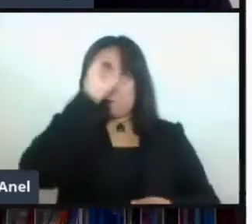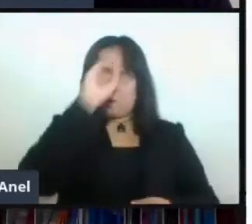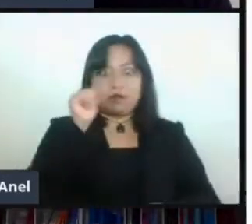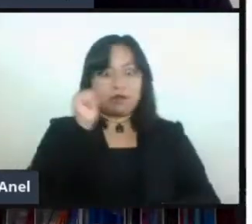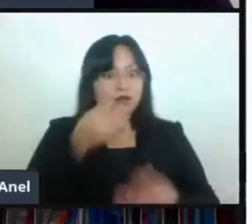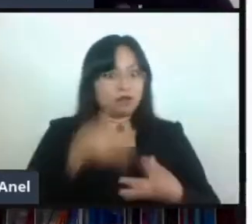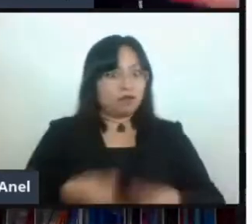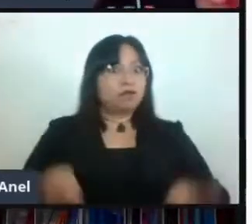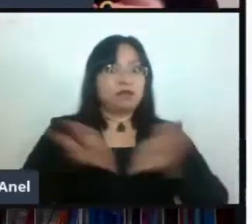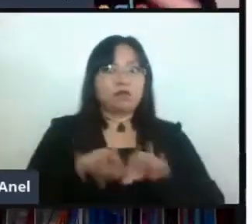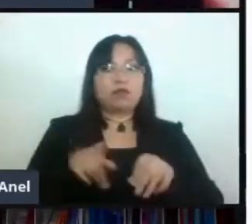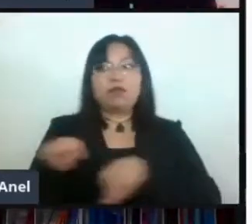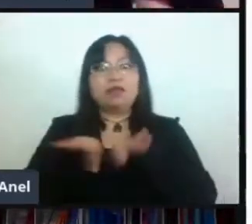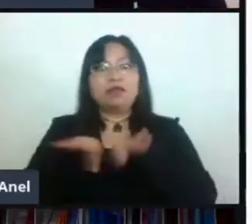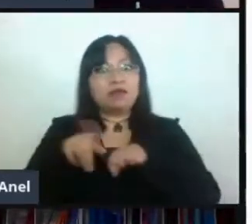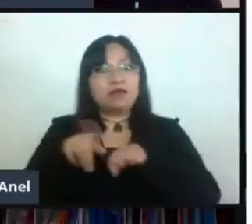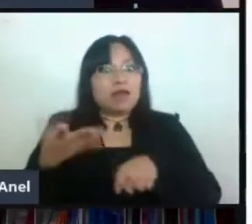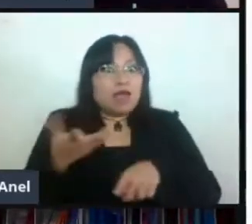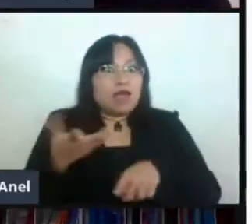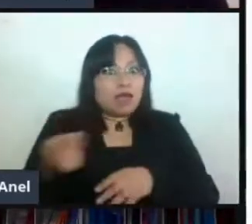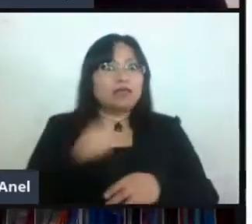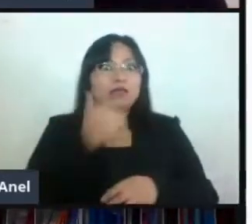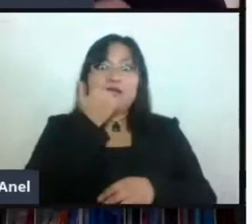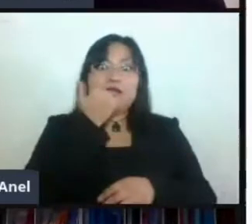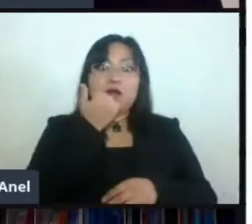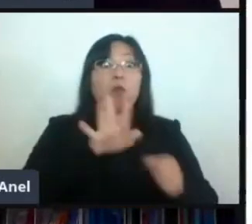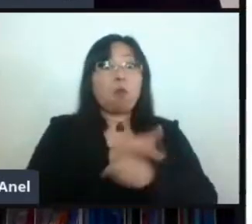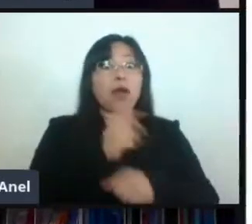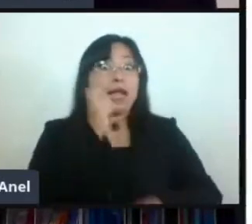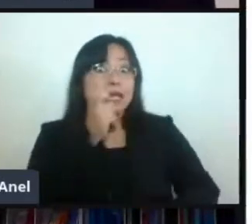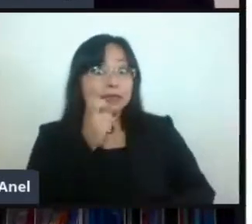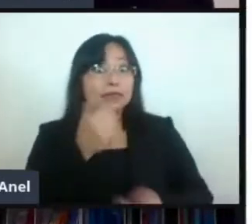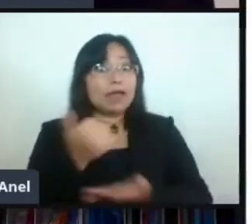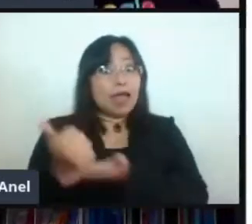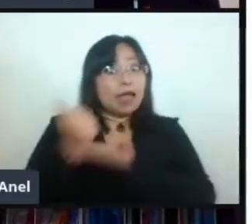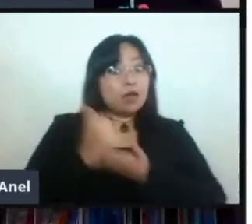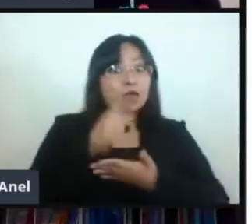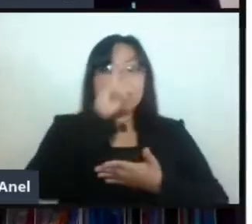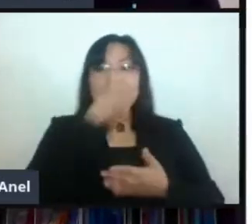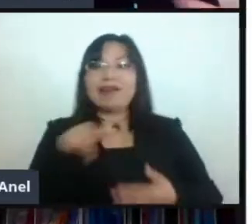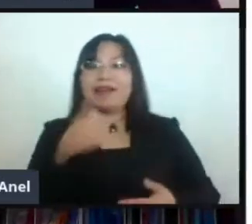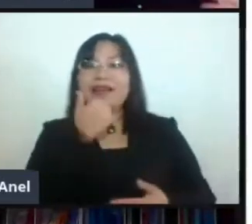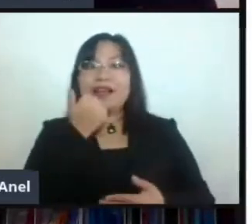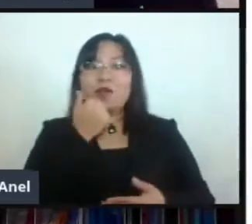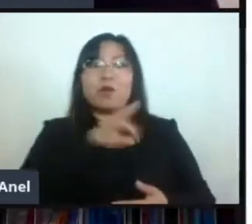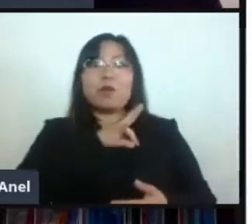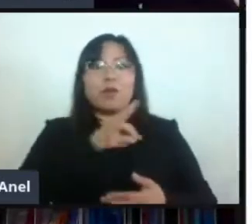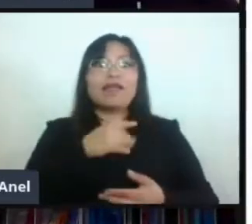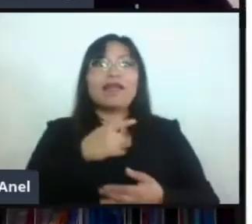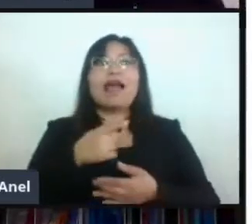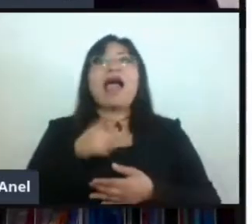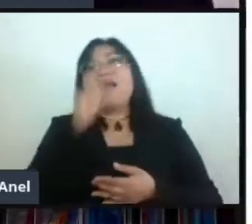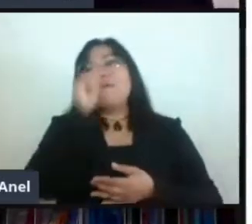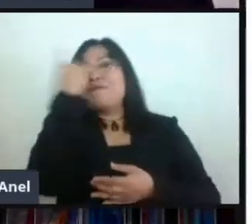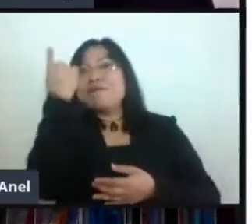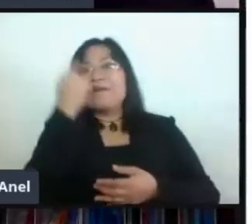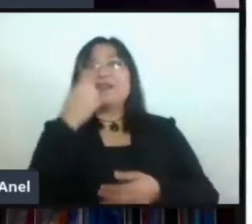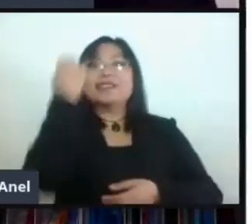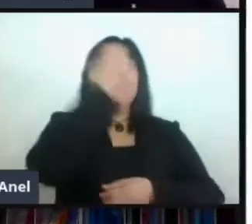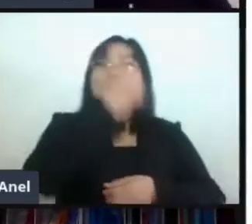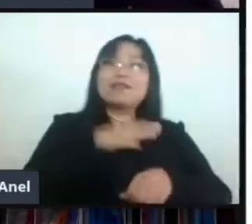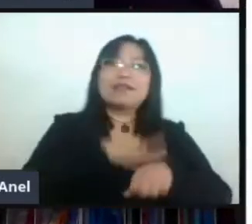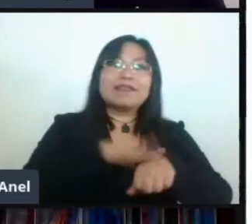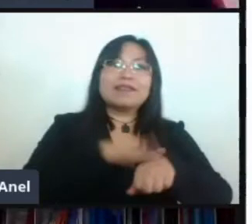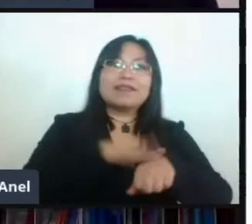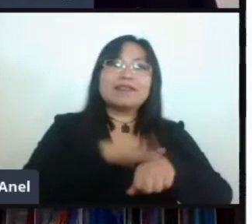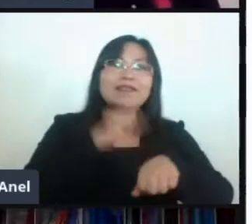trabajo que realiza. Claro, y de esa forma va contribuyendo justo toda esta información a la evaluación, ¿no? Que tú puedas tener toda la información